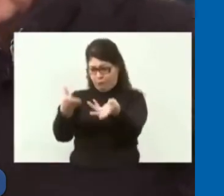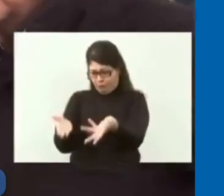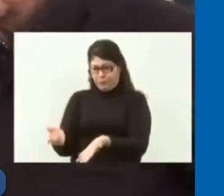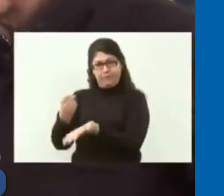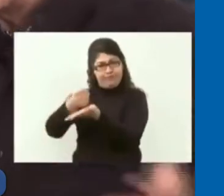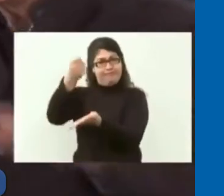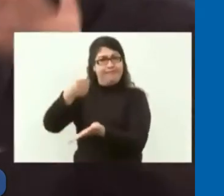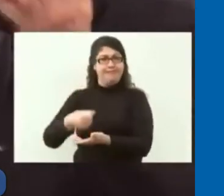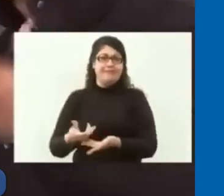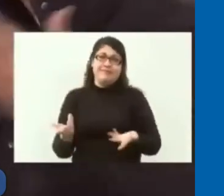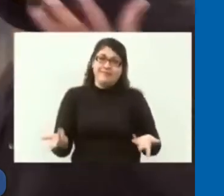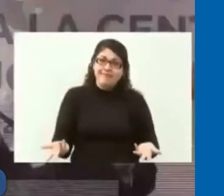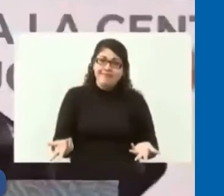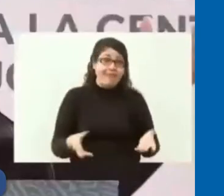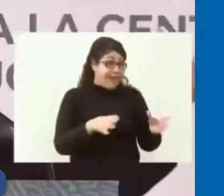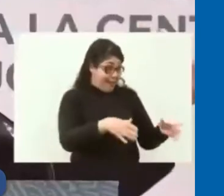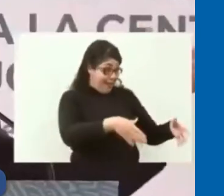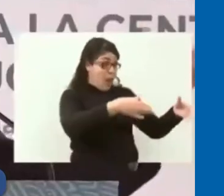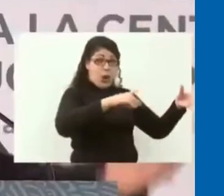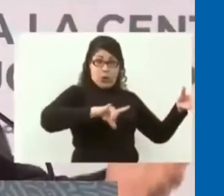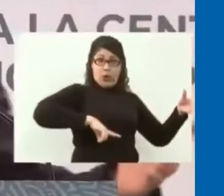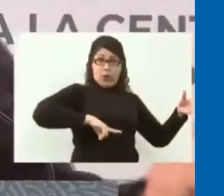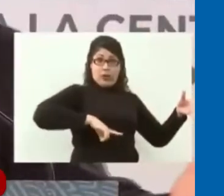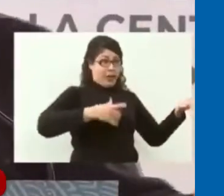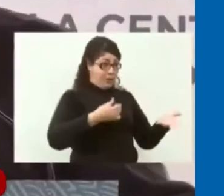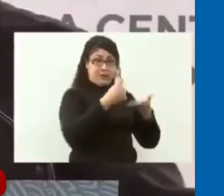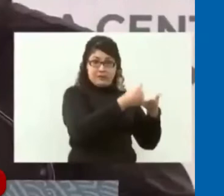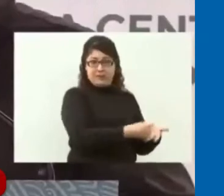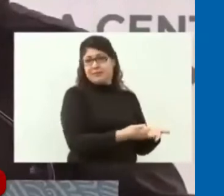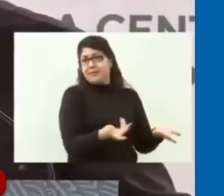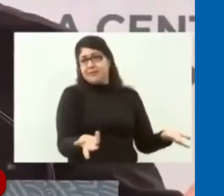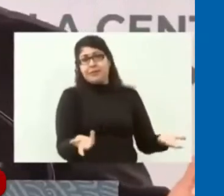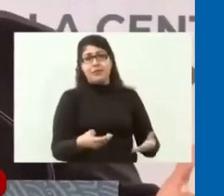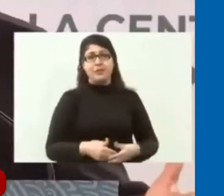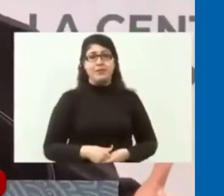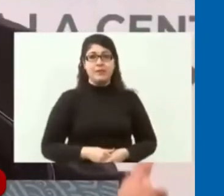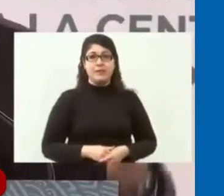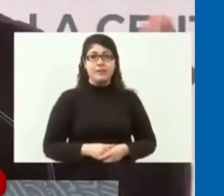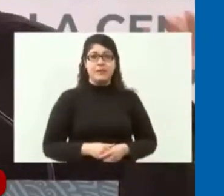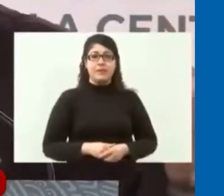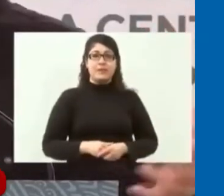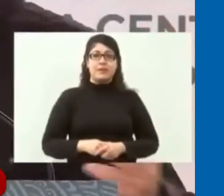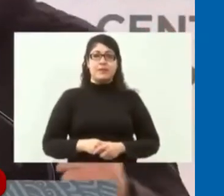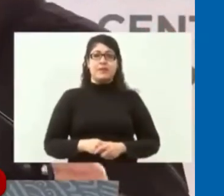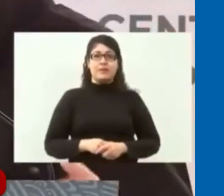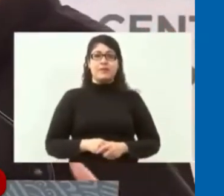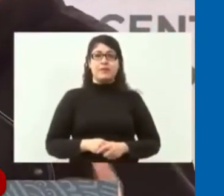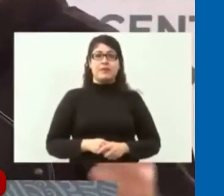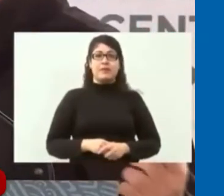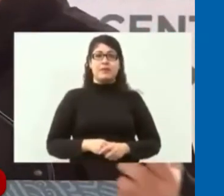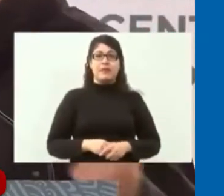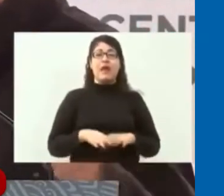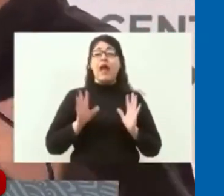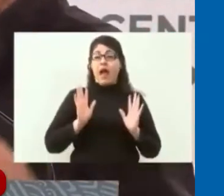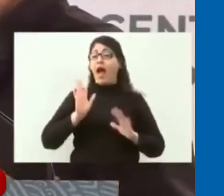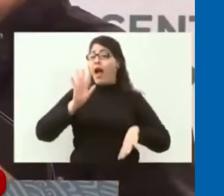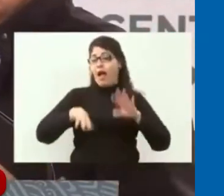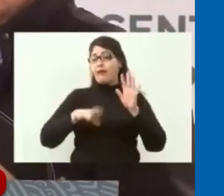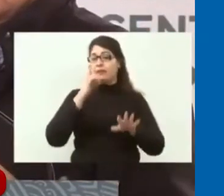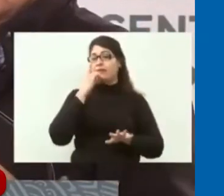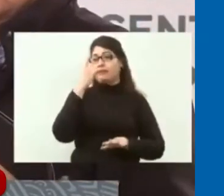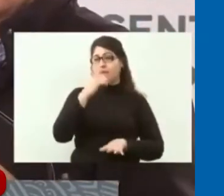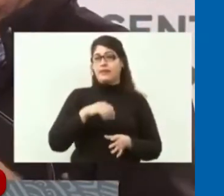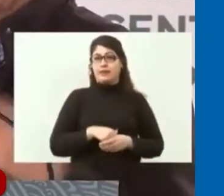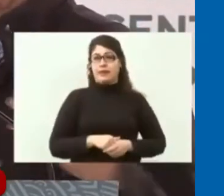el que estas plantas de la Comisión Federal de Electricidad ya son viejas y contaminan